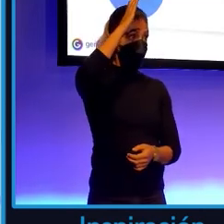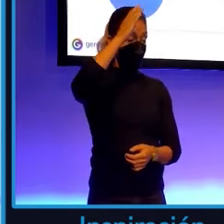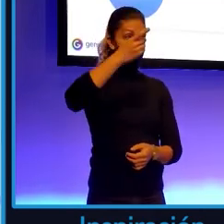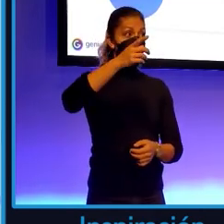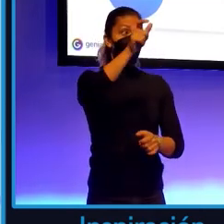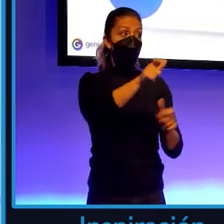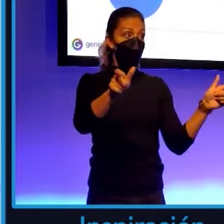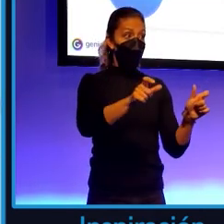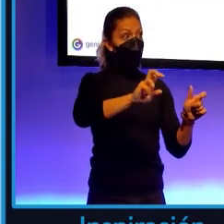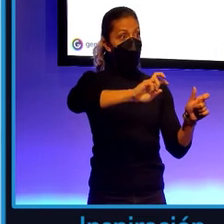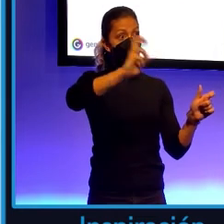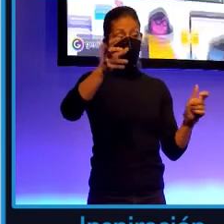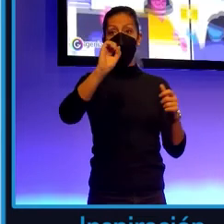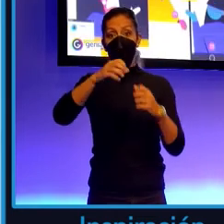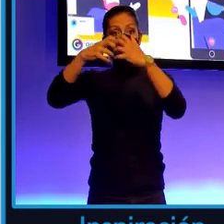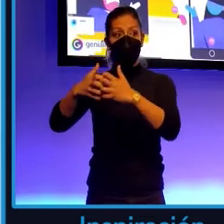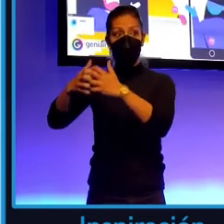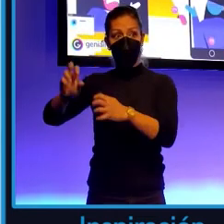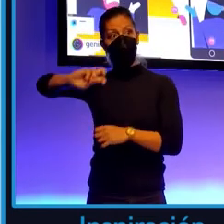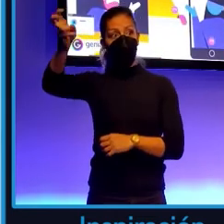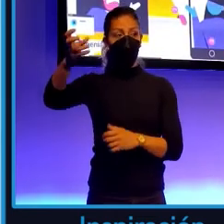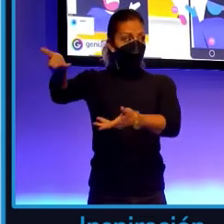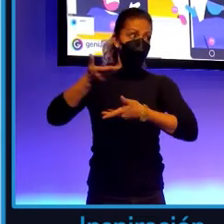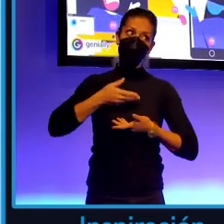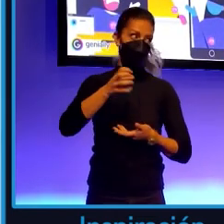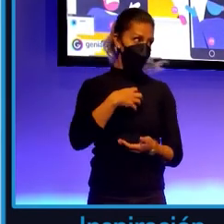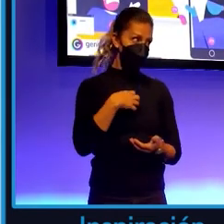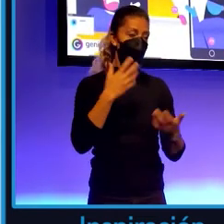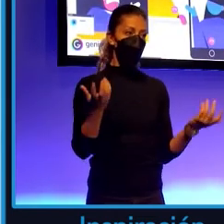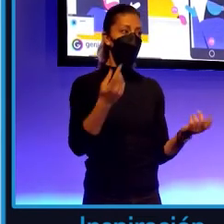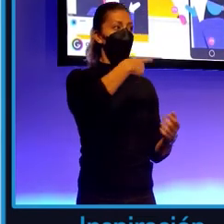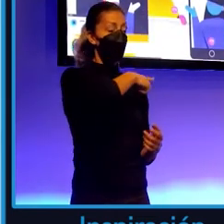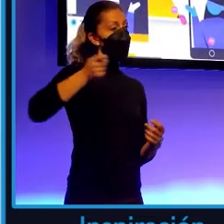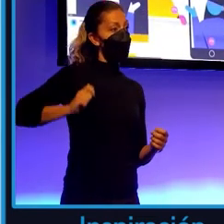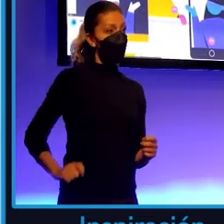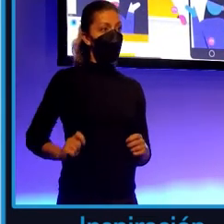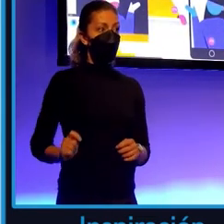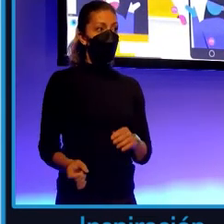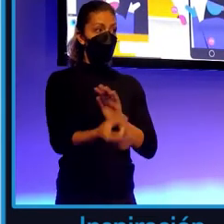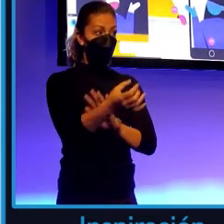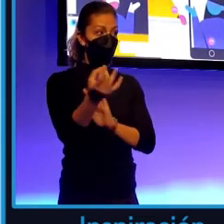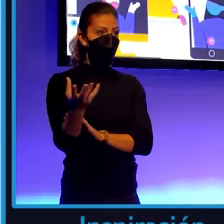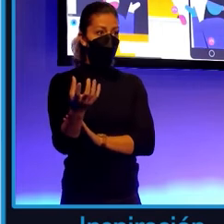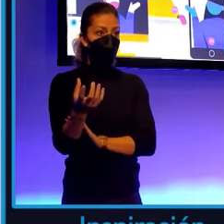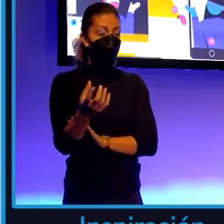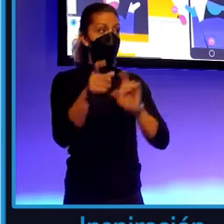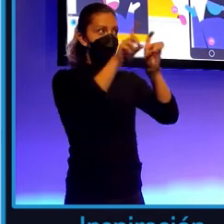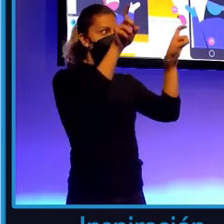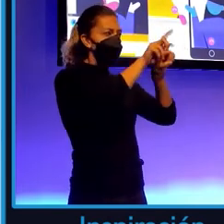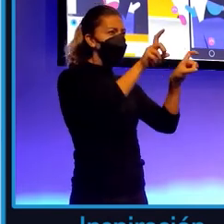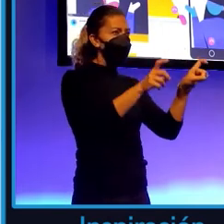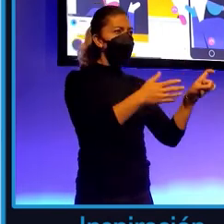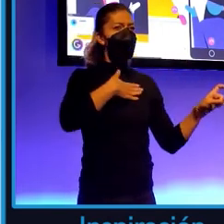puede mejorar vale bueno pues en estas profesiones emergentes lo que están demandando las empresas es